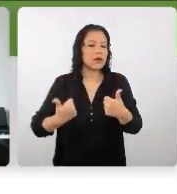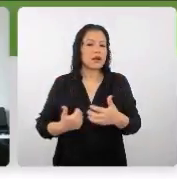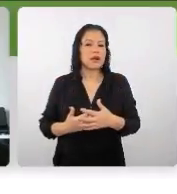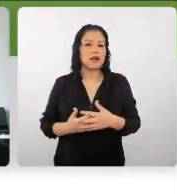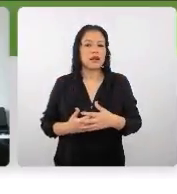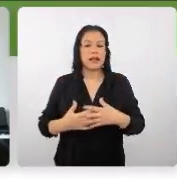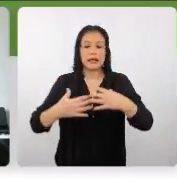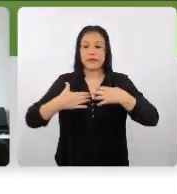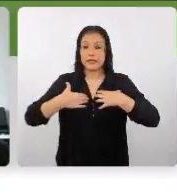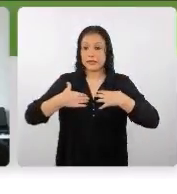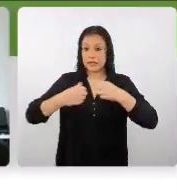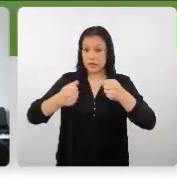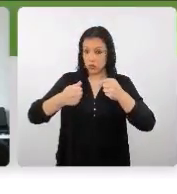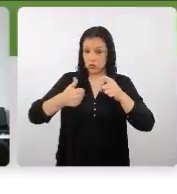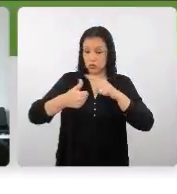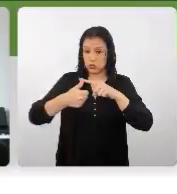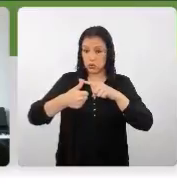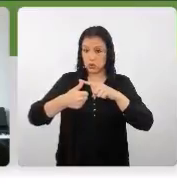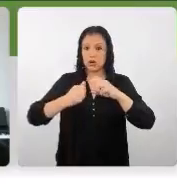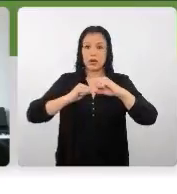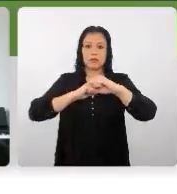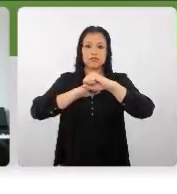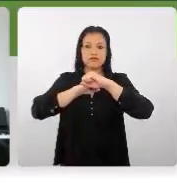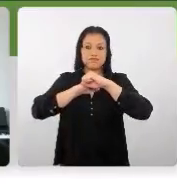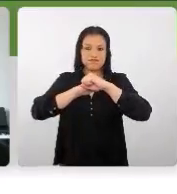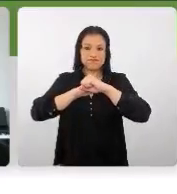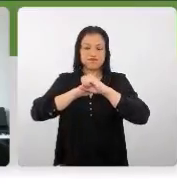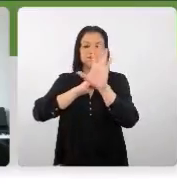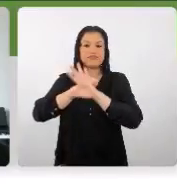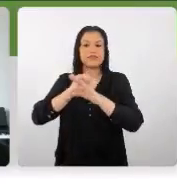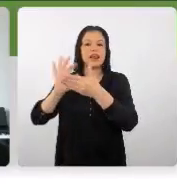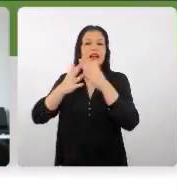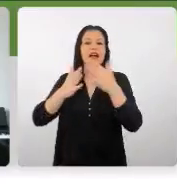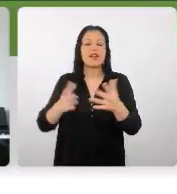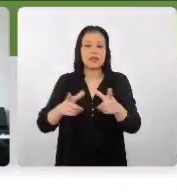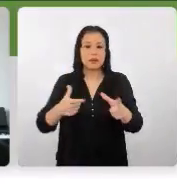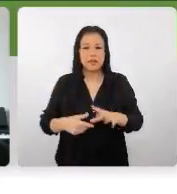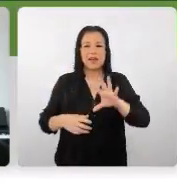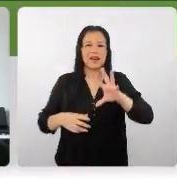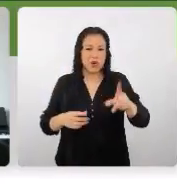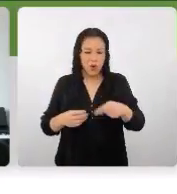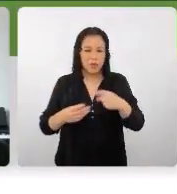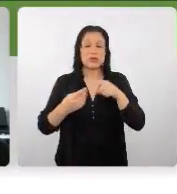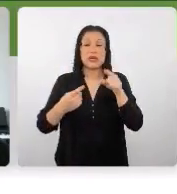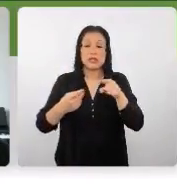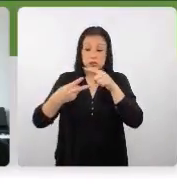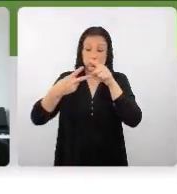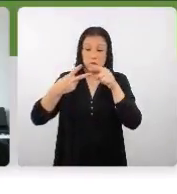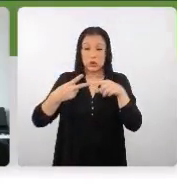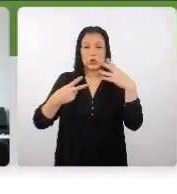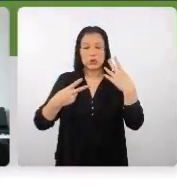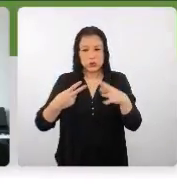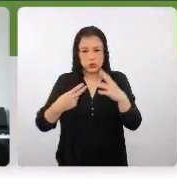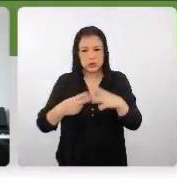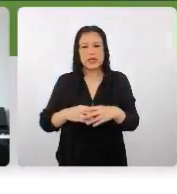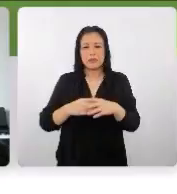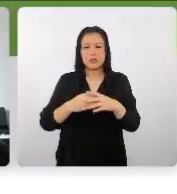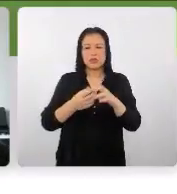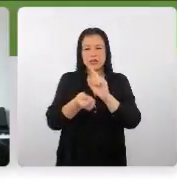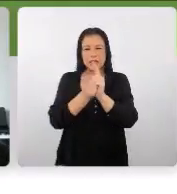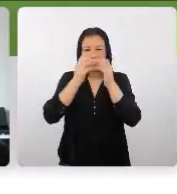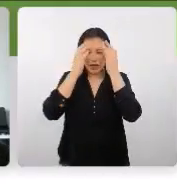de salud o a seguridad ciudadana. Entonces, esto es importante tener que vencer, tener que romper a la hora de promocionar el destino,